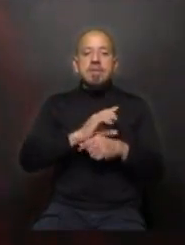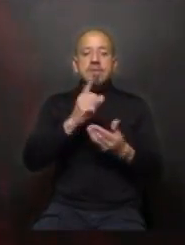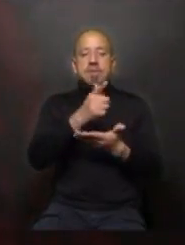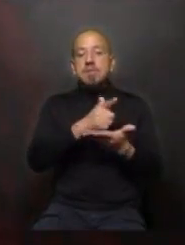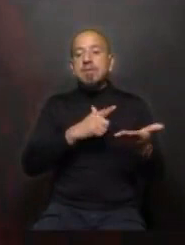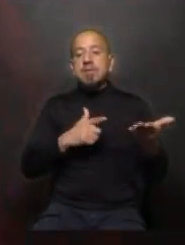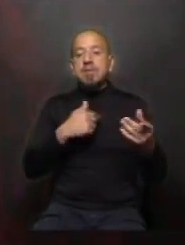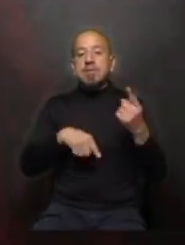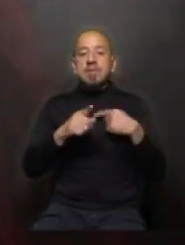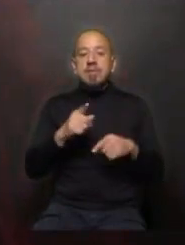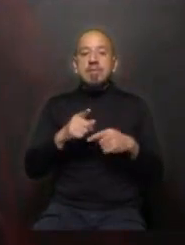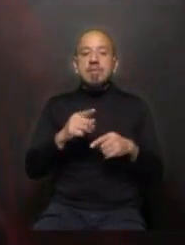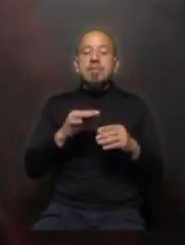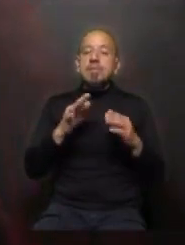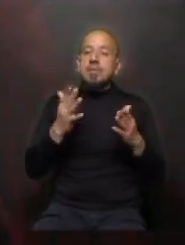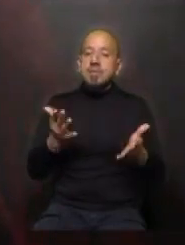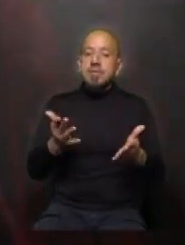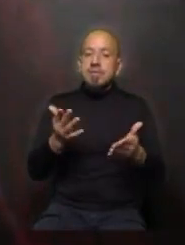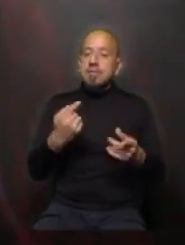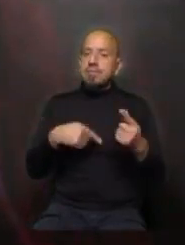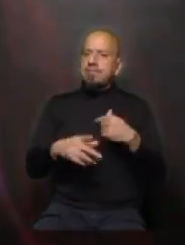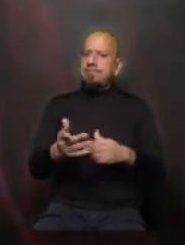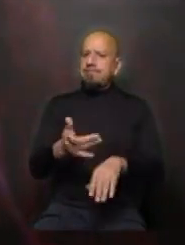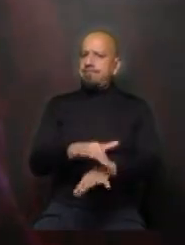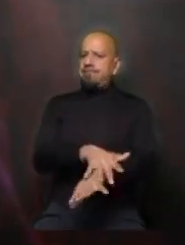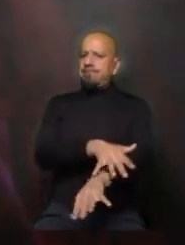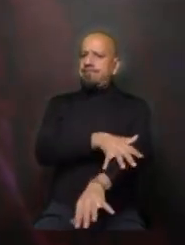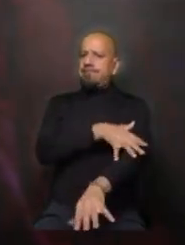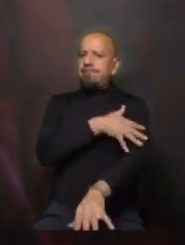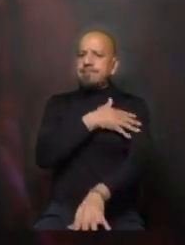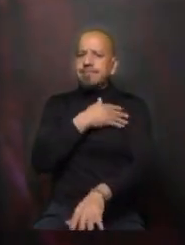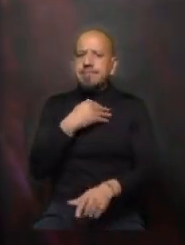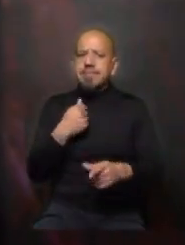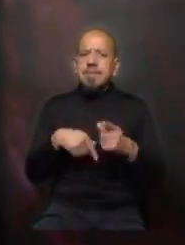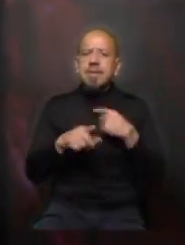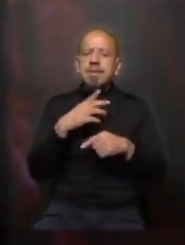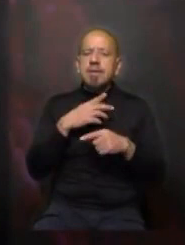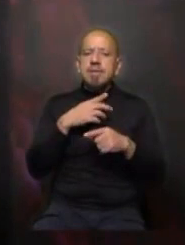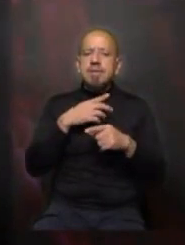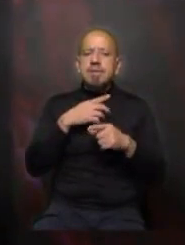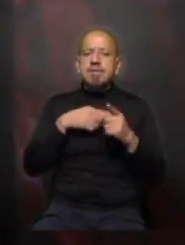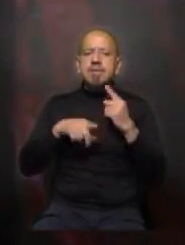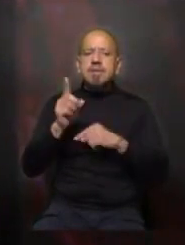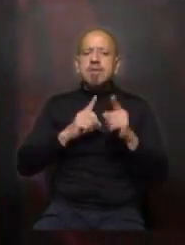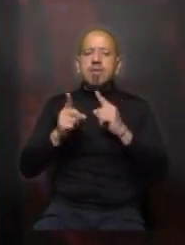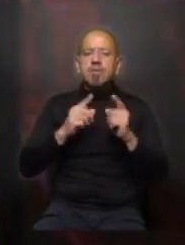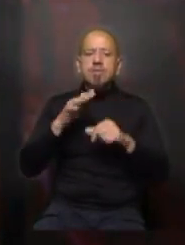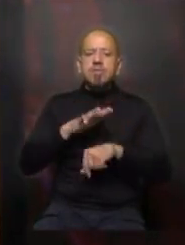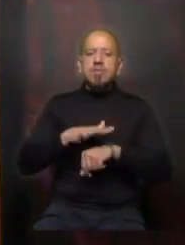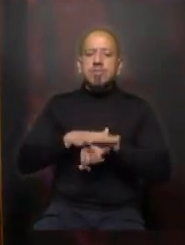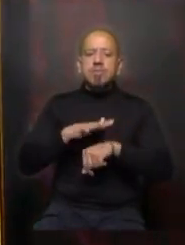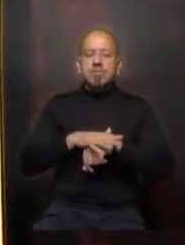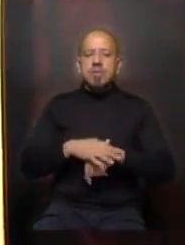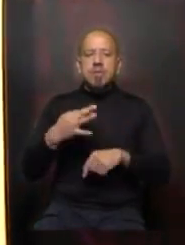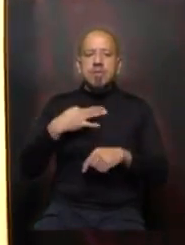viene sucediendo un escalofrío cada vez que lo relaciono a algún momento de mi